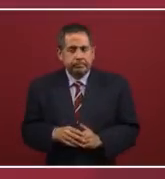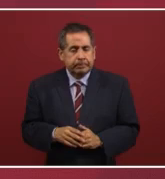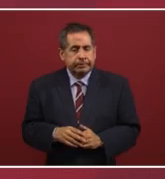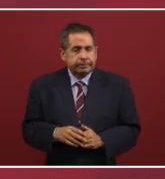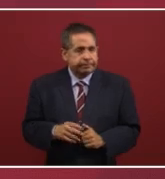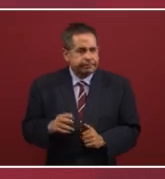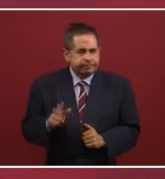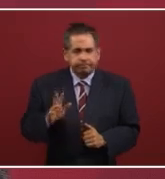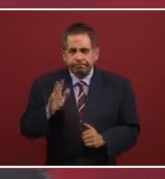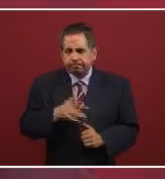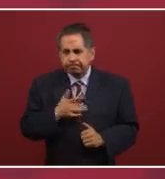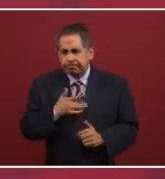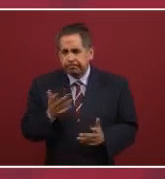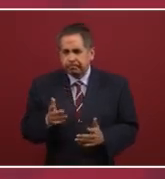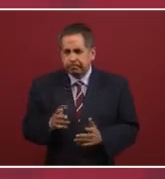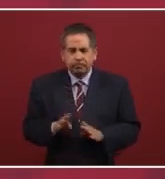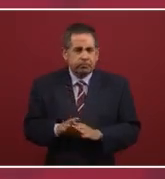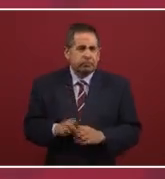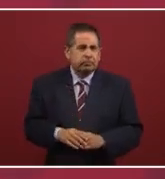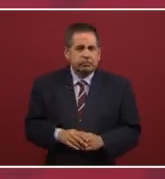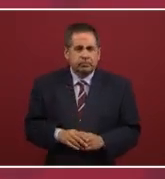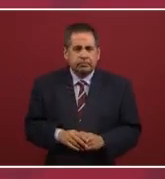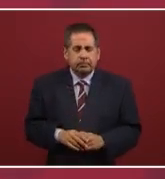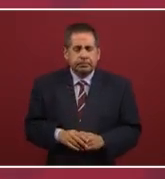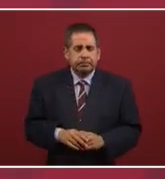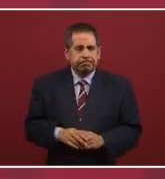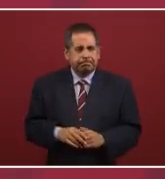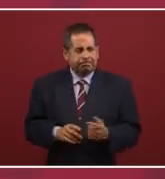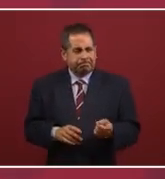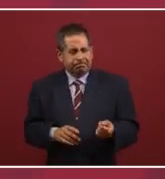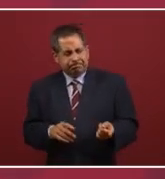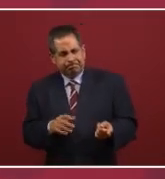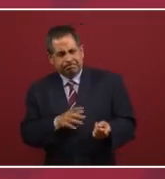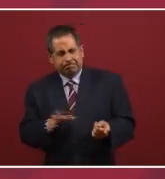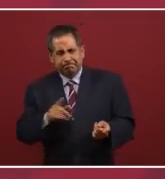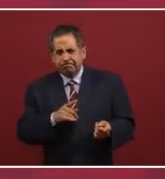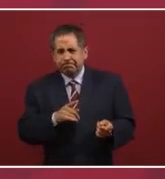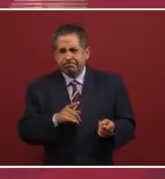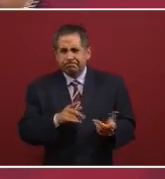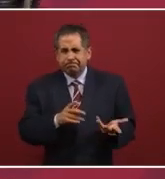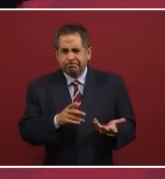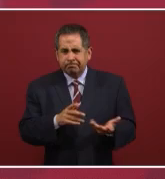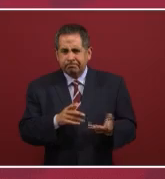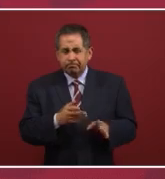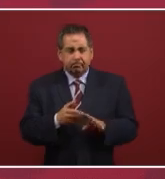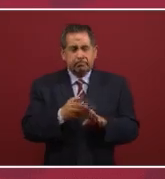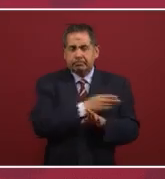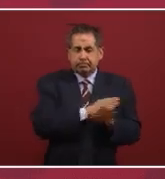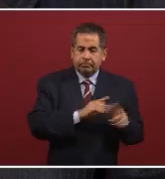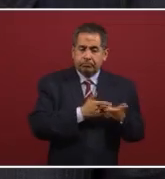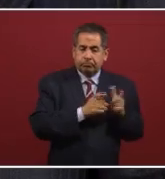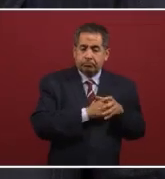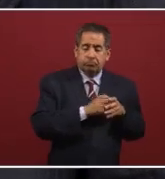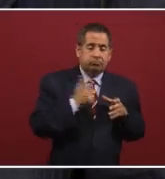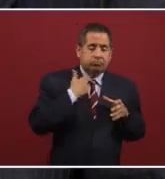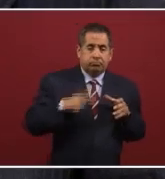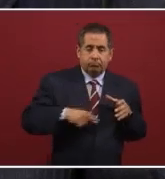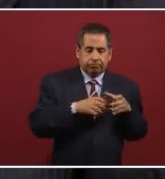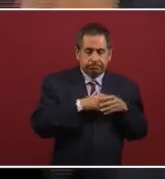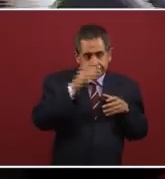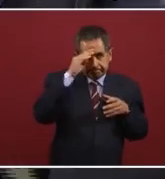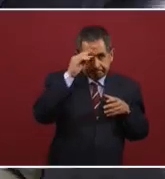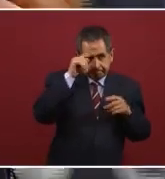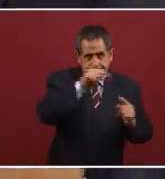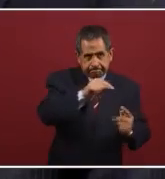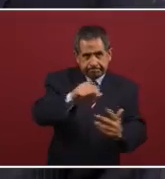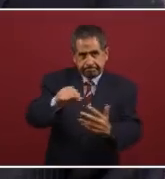parece como increíble que no hayan tomado en cuenta